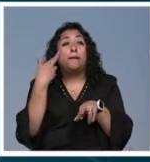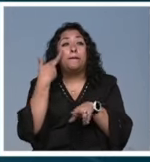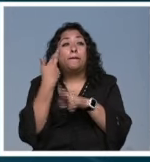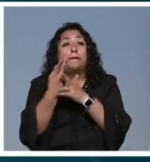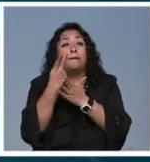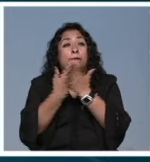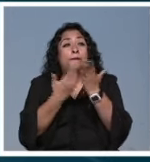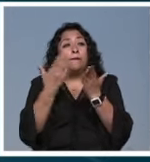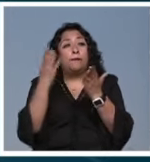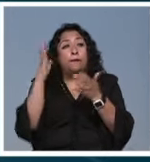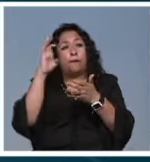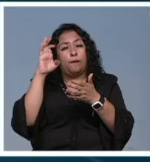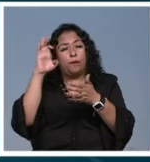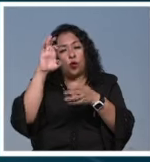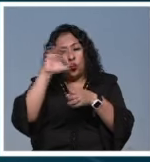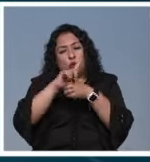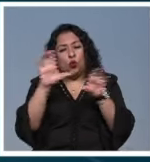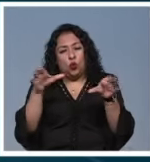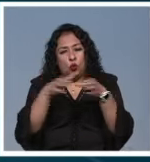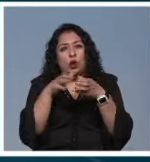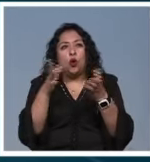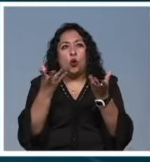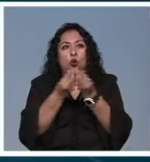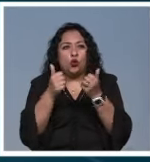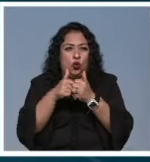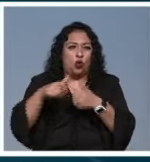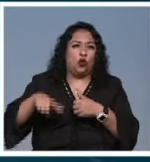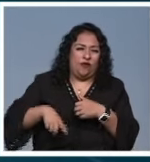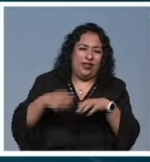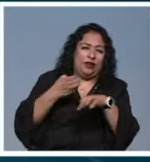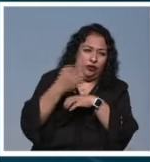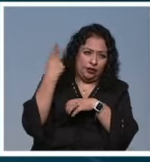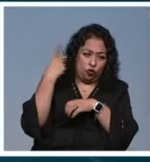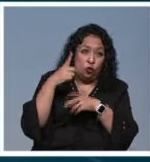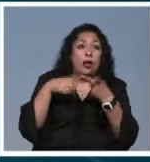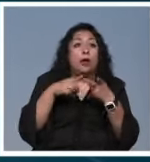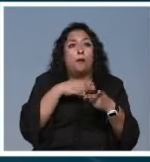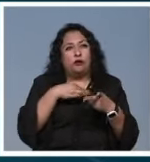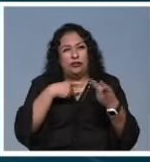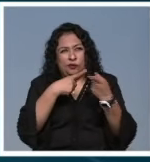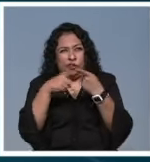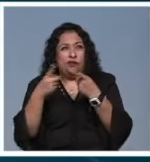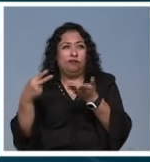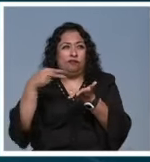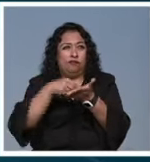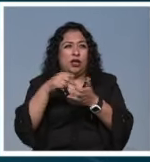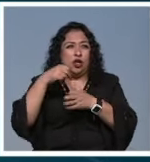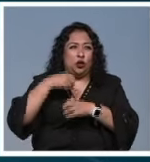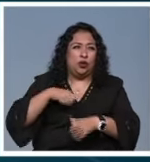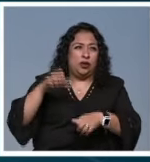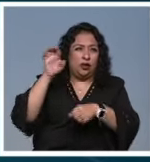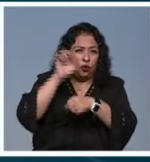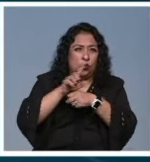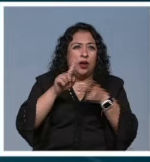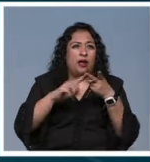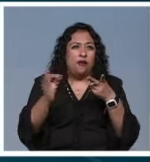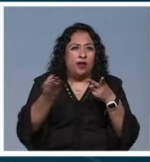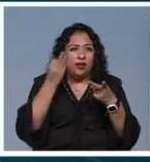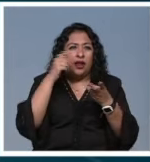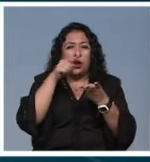Cultura Comunitaria en colaboración con el gobierno del estado y sus municipios. En presencia de autoridades culturales, federales